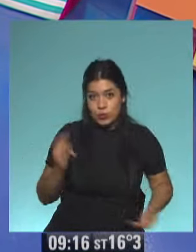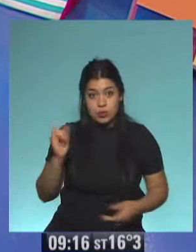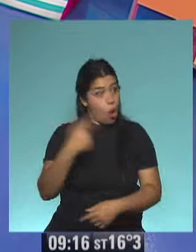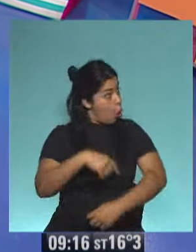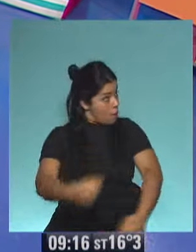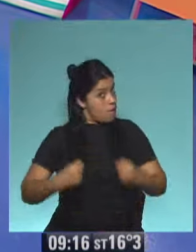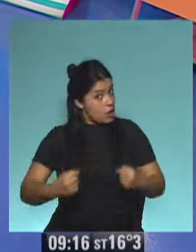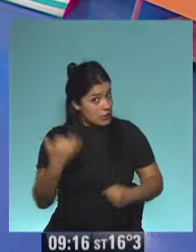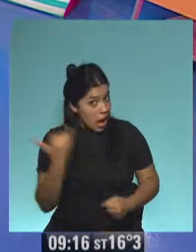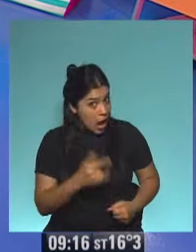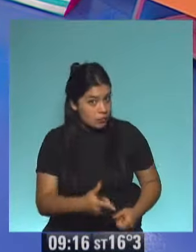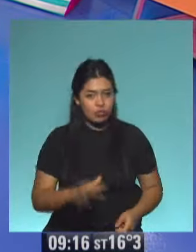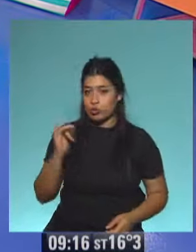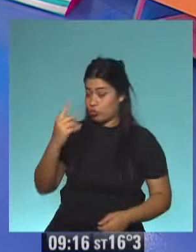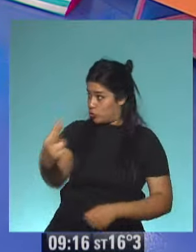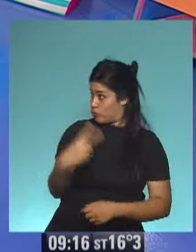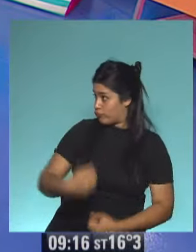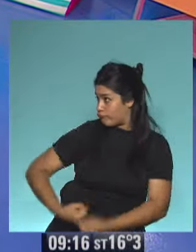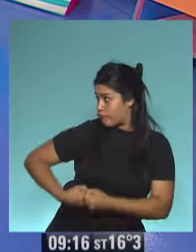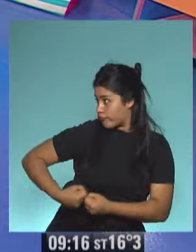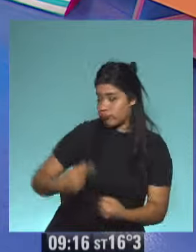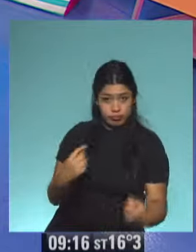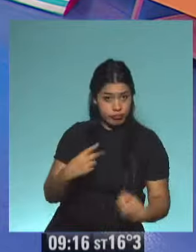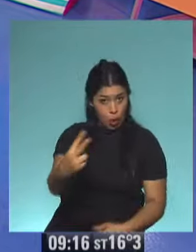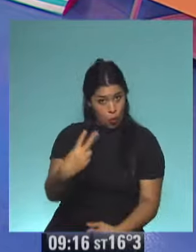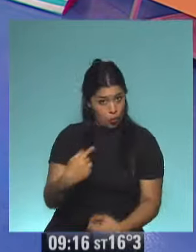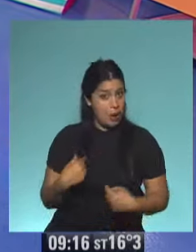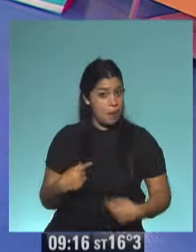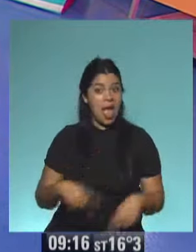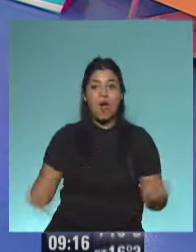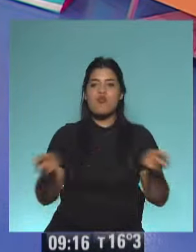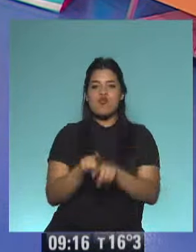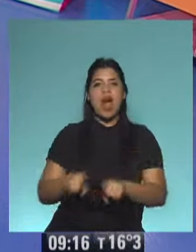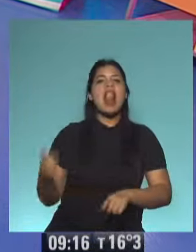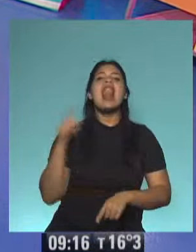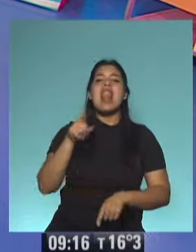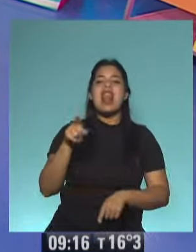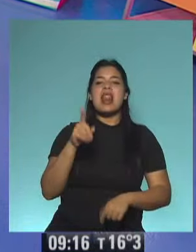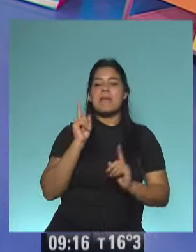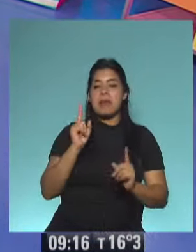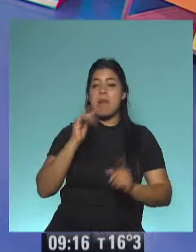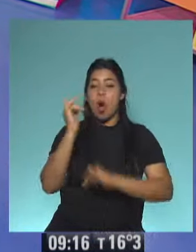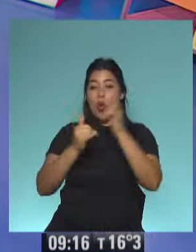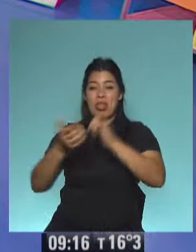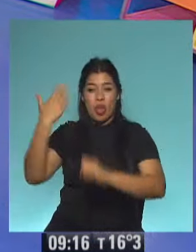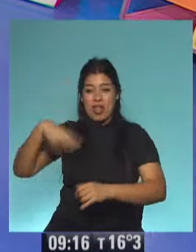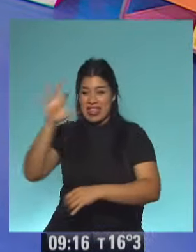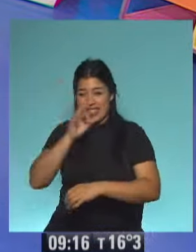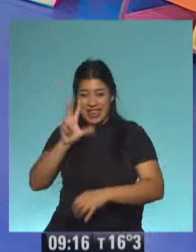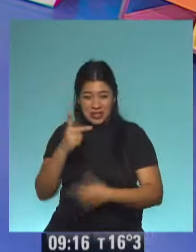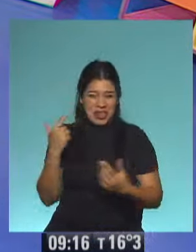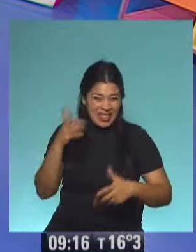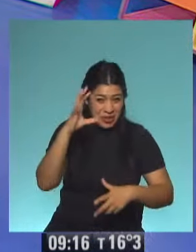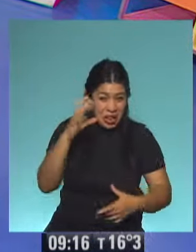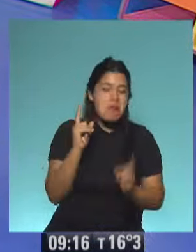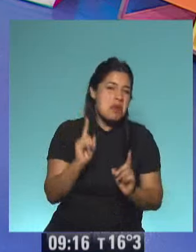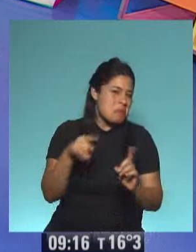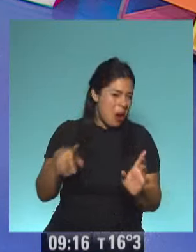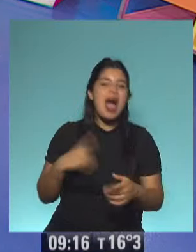El fin de semana, mirá, mirá. A ver, pero los músculos. Soy como músculos. El cerdito de los... Chava. A ver, si abrimos la ventana para ver qué hacen del otro